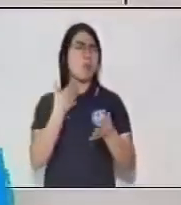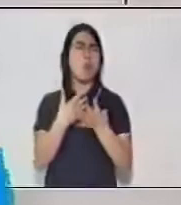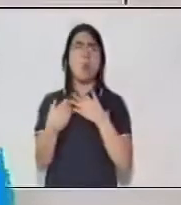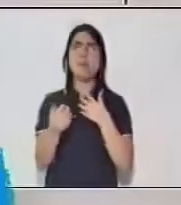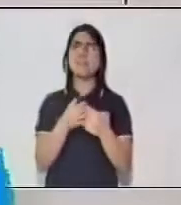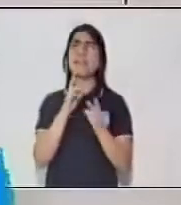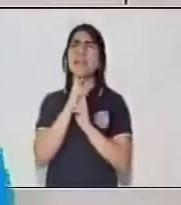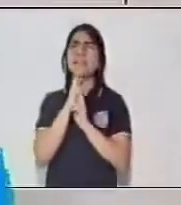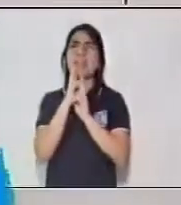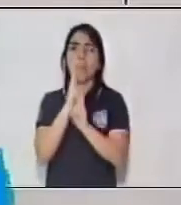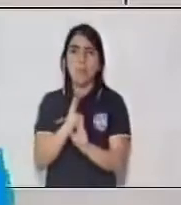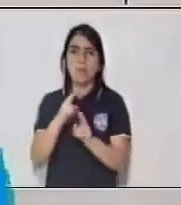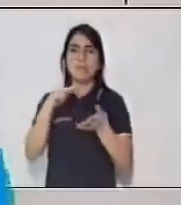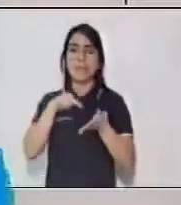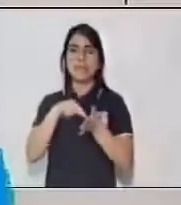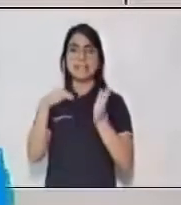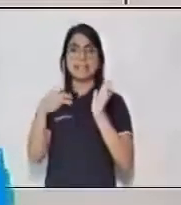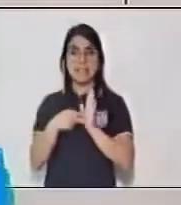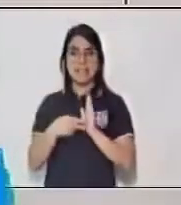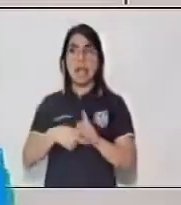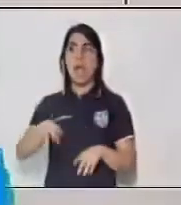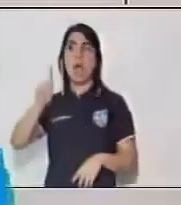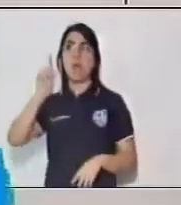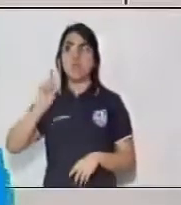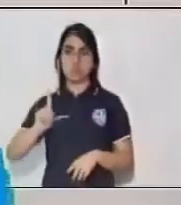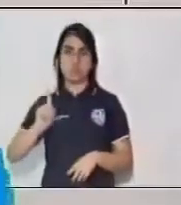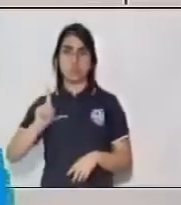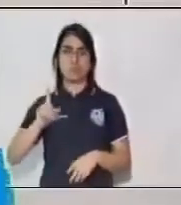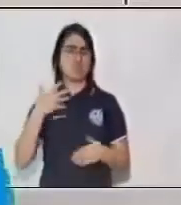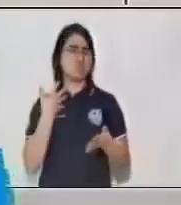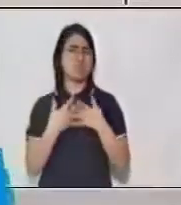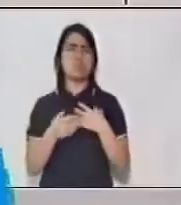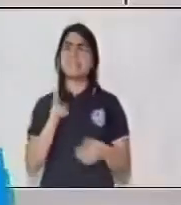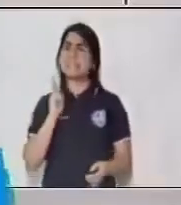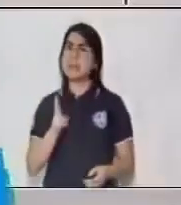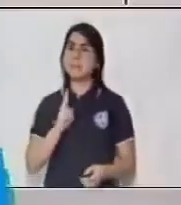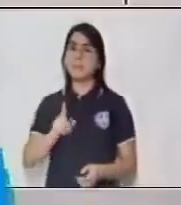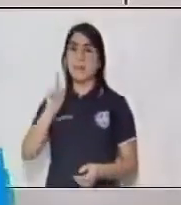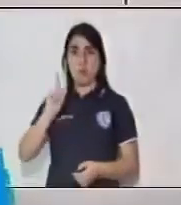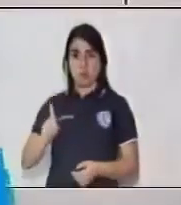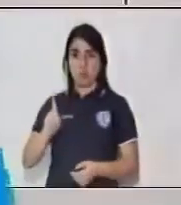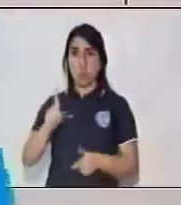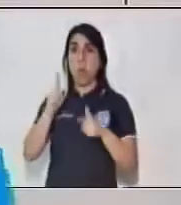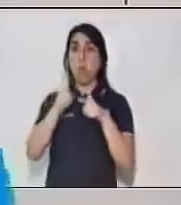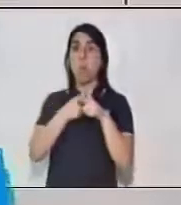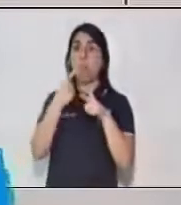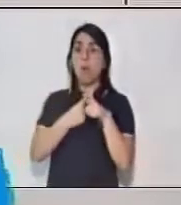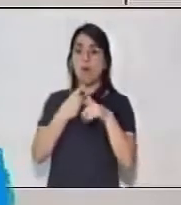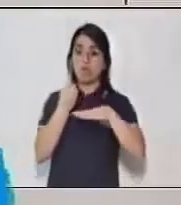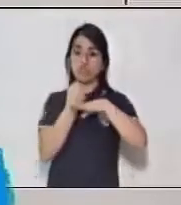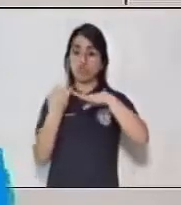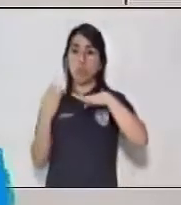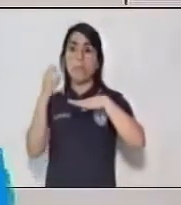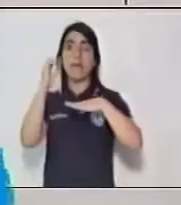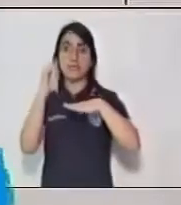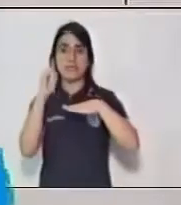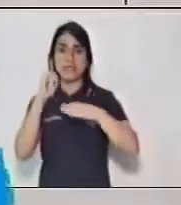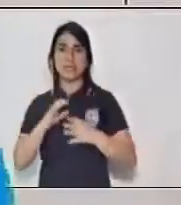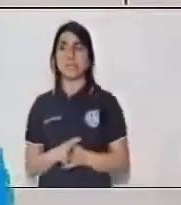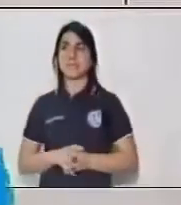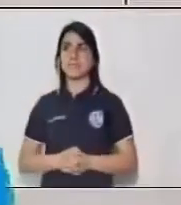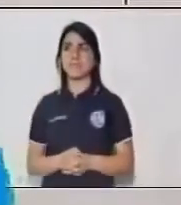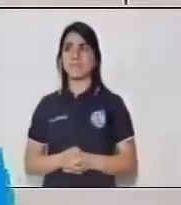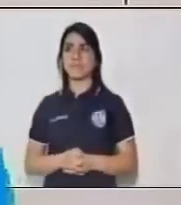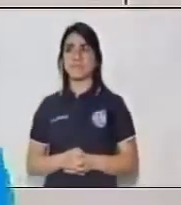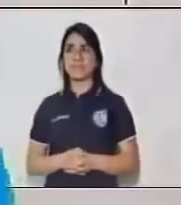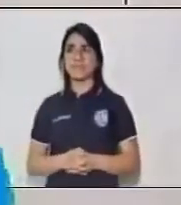base, 1/3. Ahora observa cómo los números van disminuyendo. Entonces la gráfica